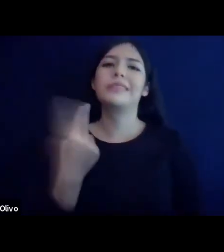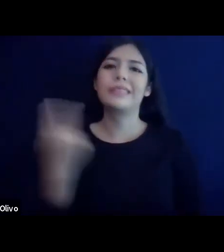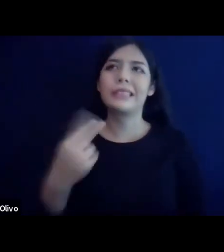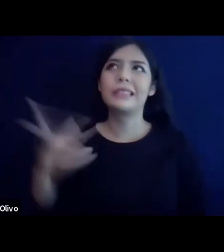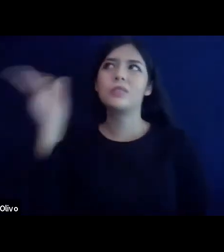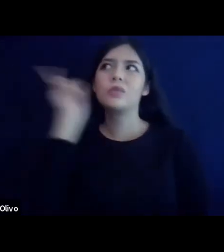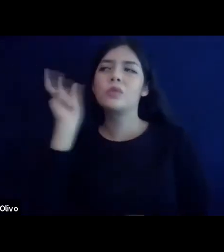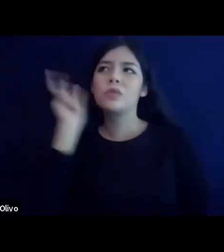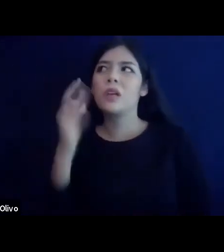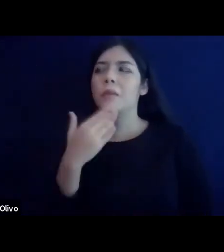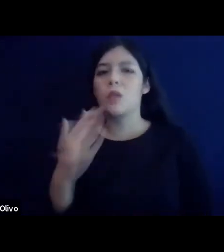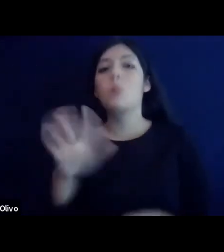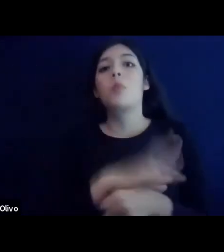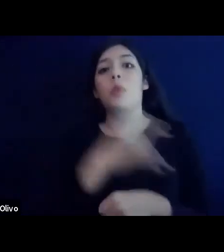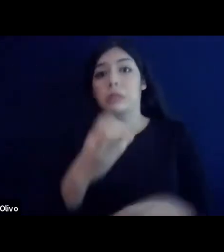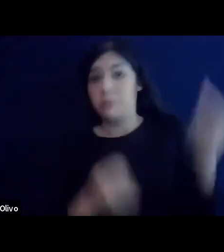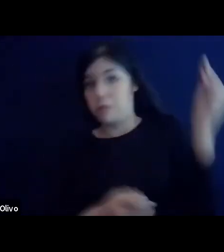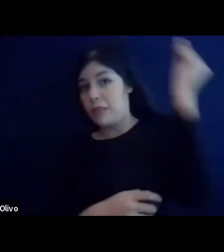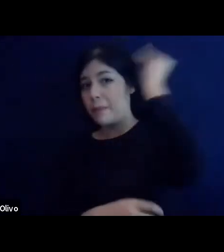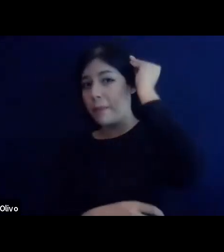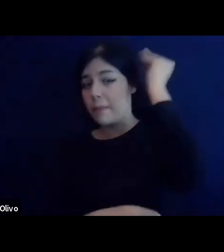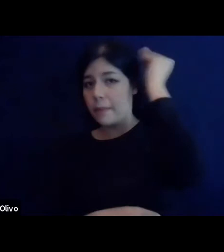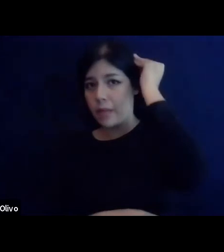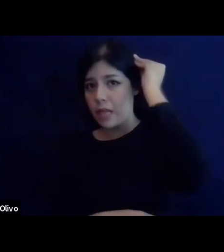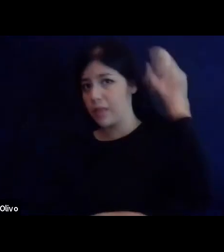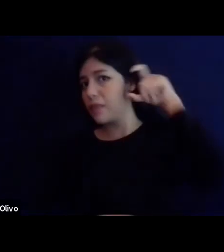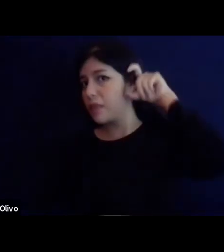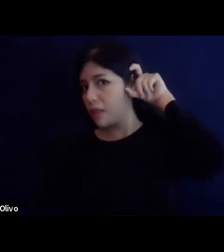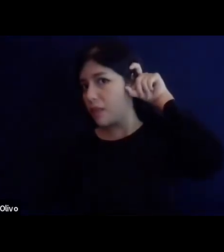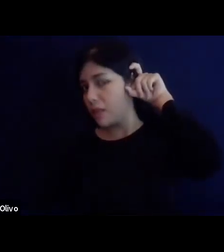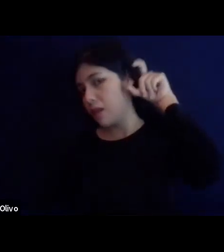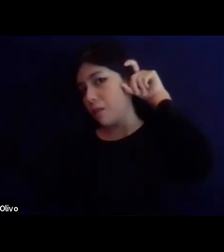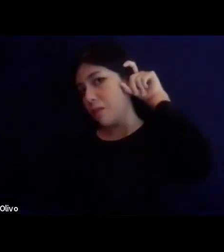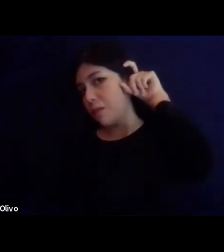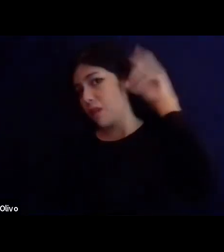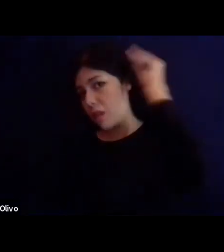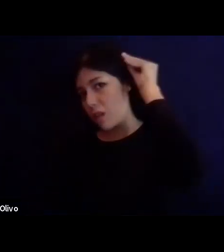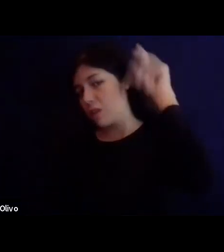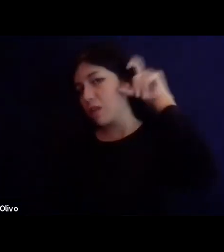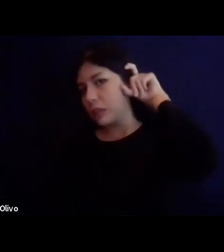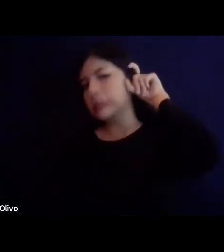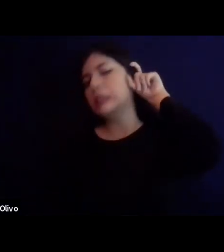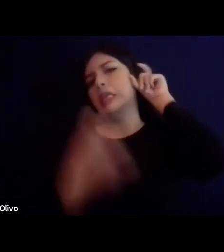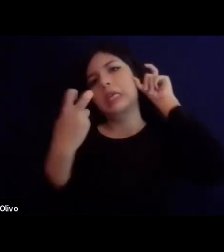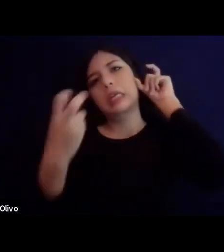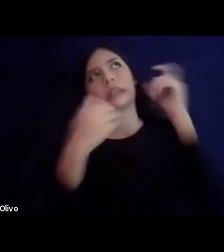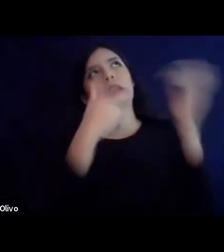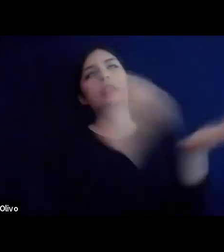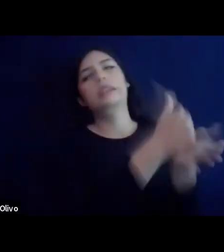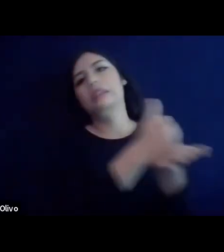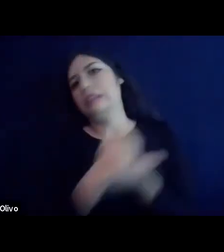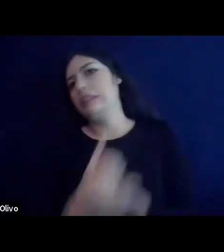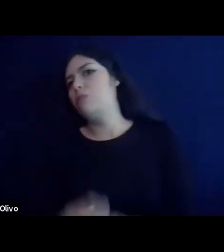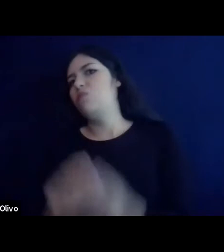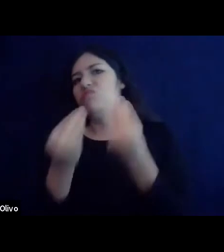vida tener un implante coclear, pero hasta cierto punto, pues en algunas otras ocasiones sí me lo ha dificultado